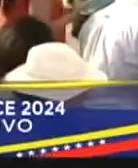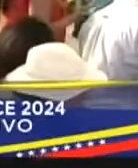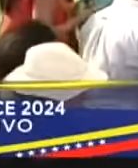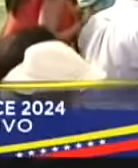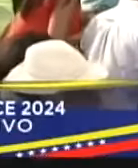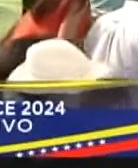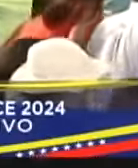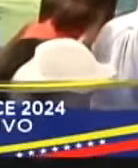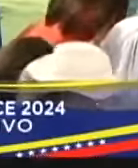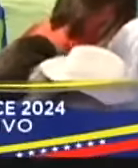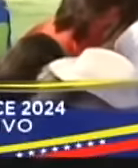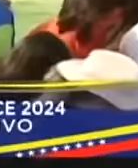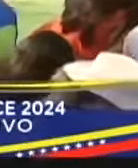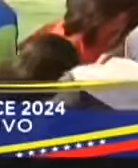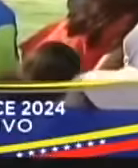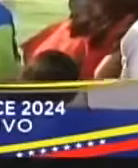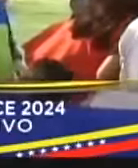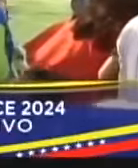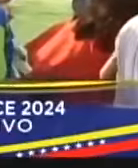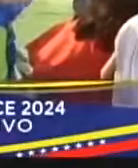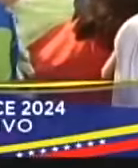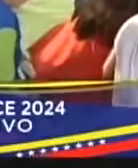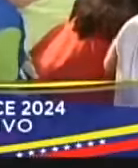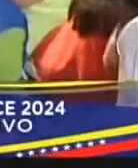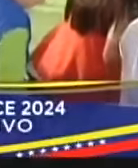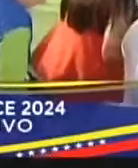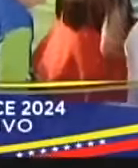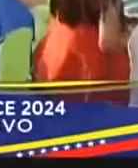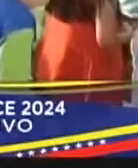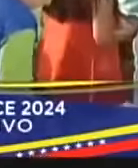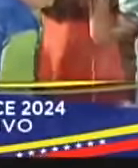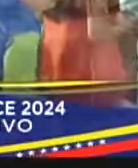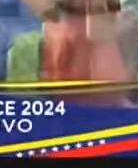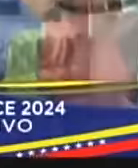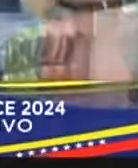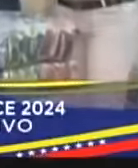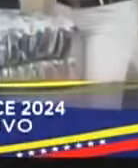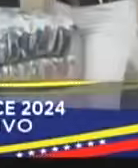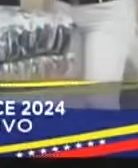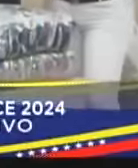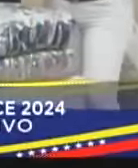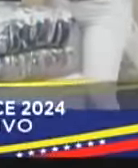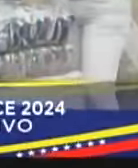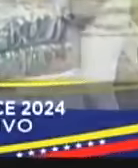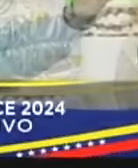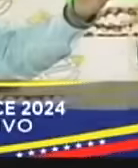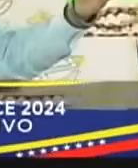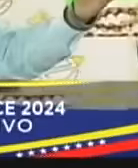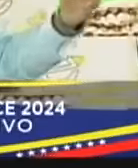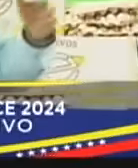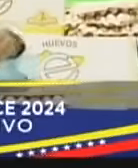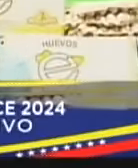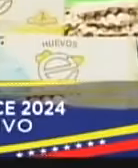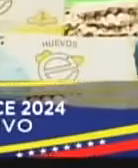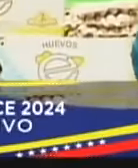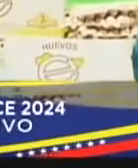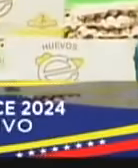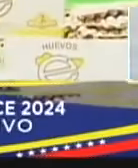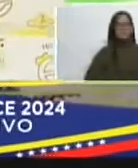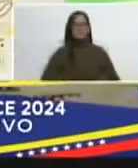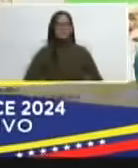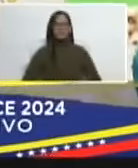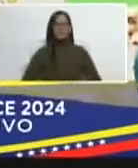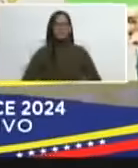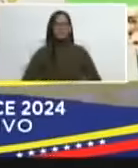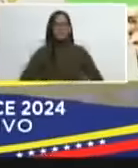Bueno. ¡Que viva Chávez! ¡Viva! Bueno, mi saludo, pues. En primer lugar,